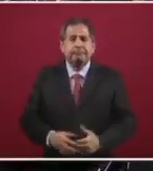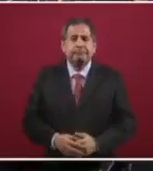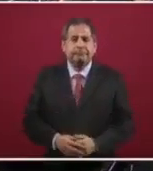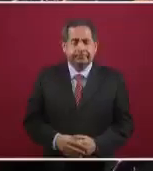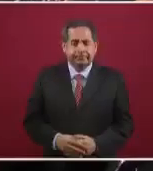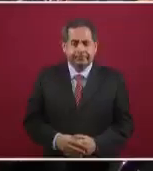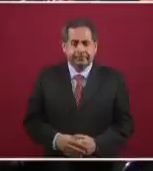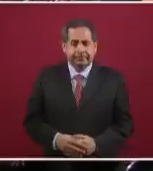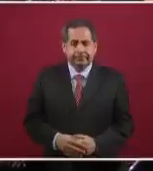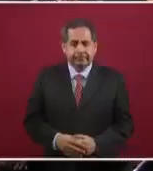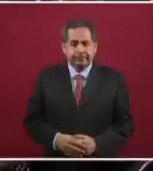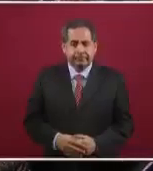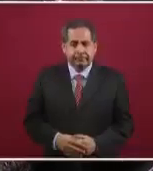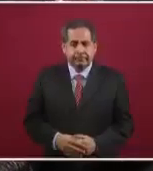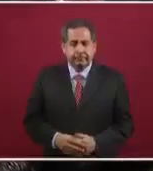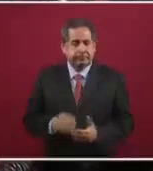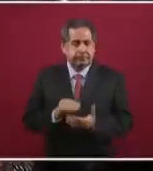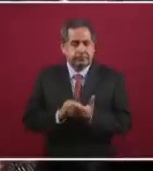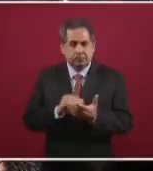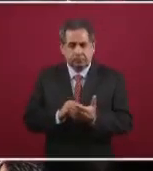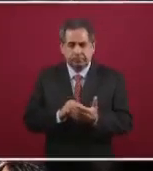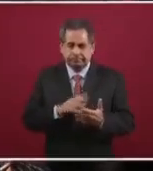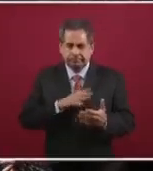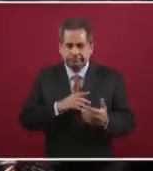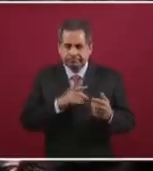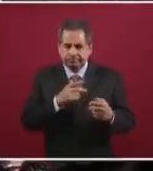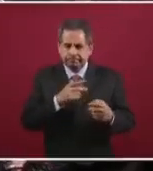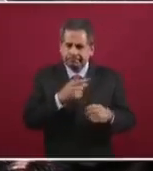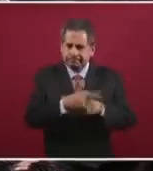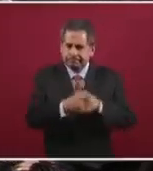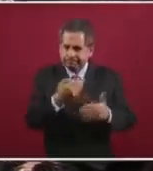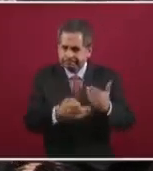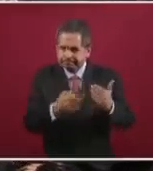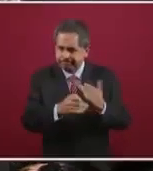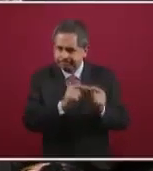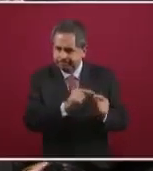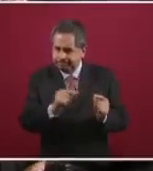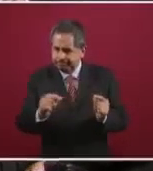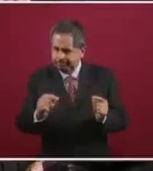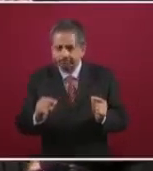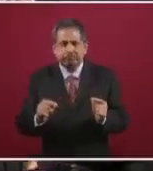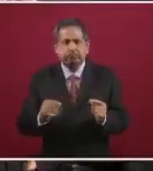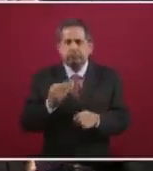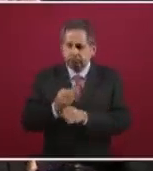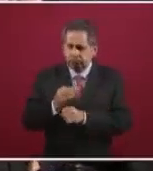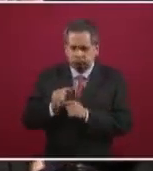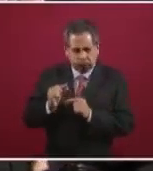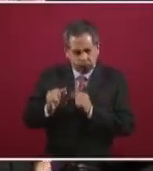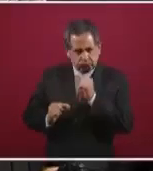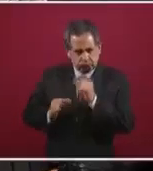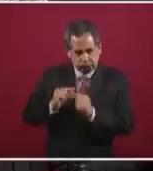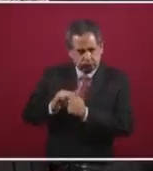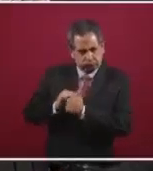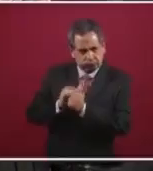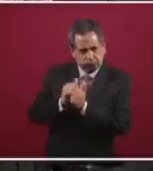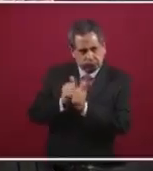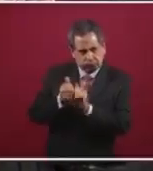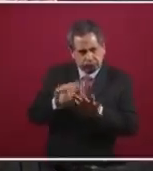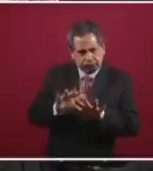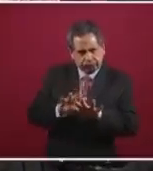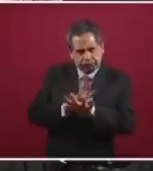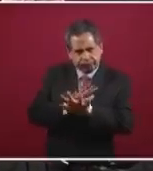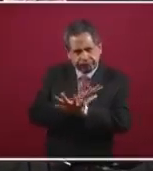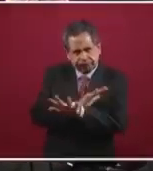que sigue desde luego prevaleciendo, porque estamos avanzando poco a poco, es un proceso.